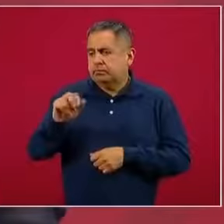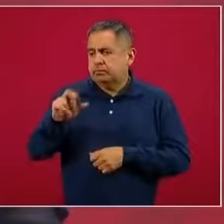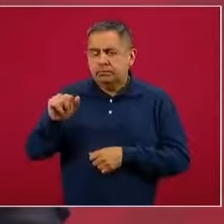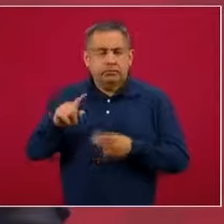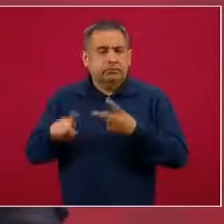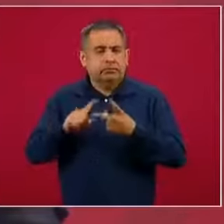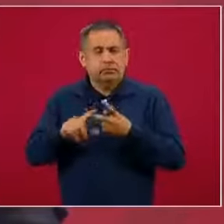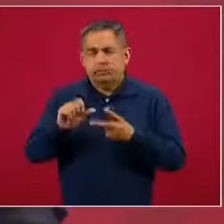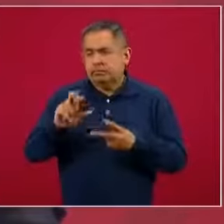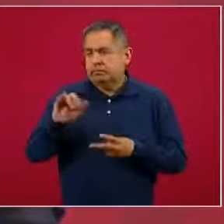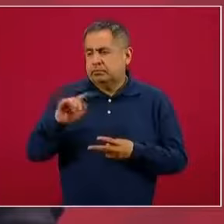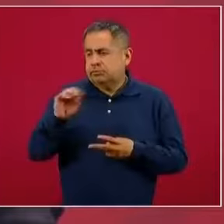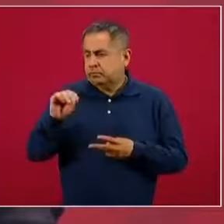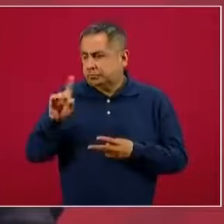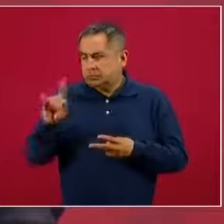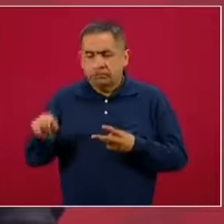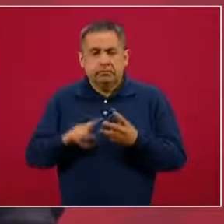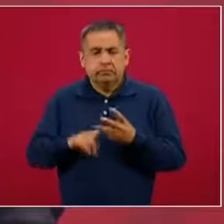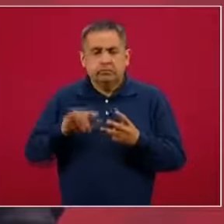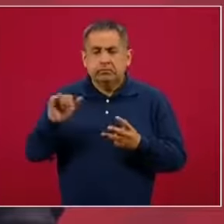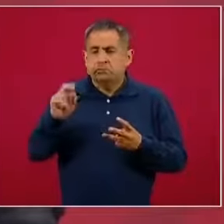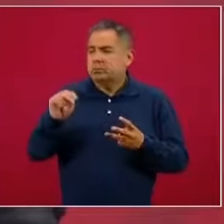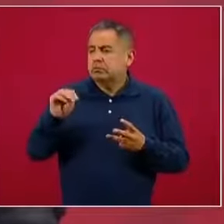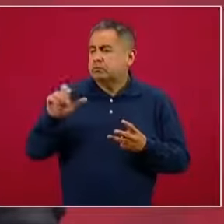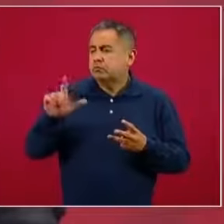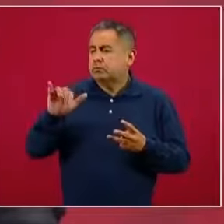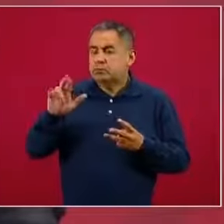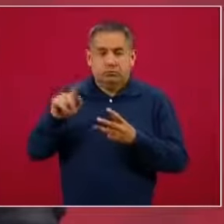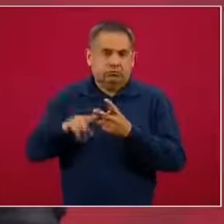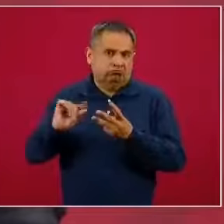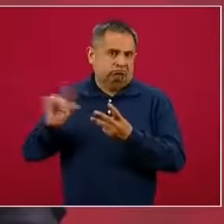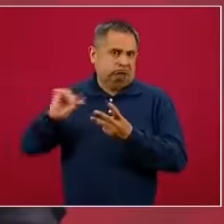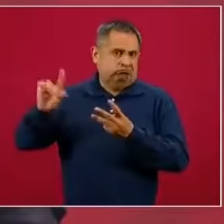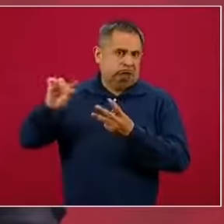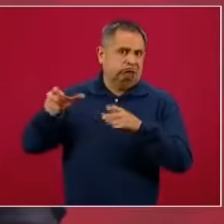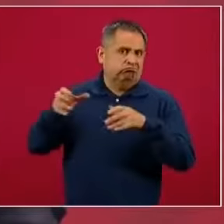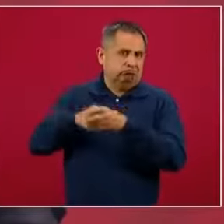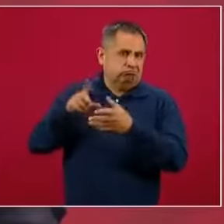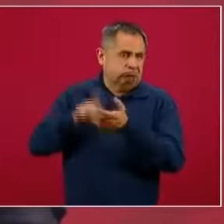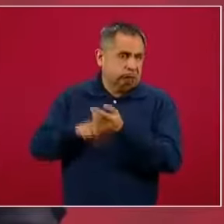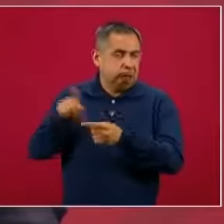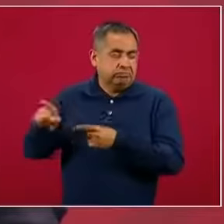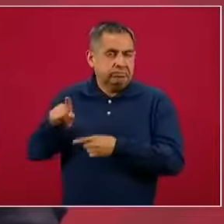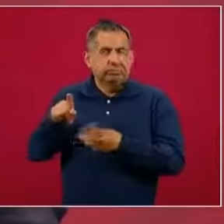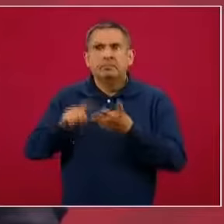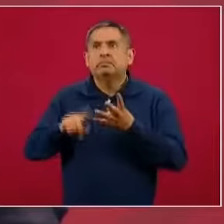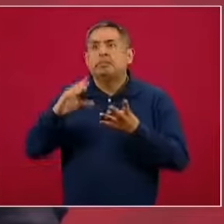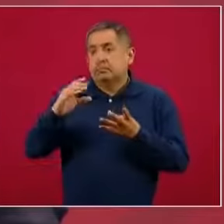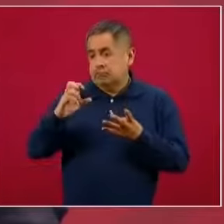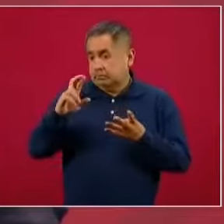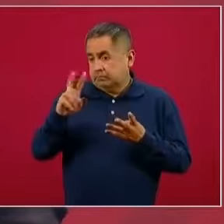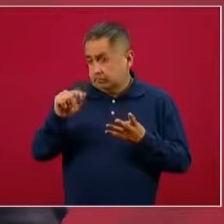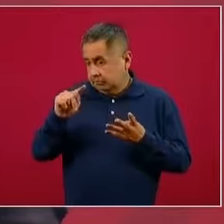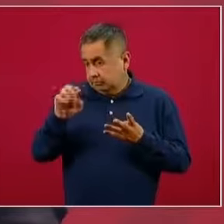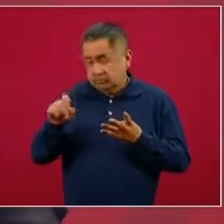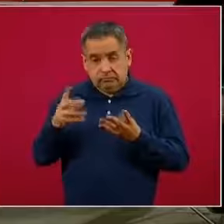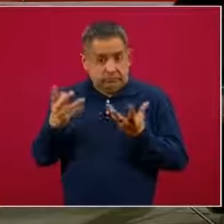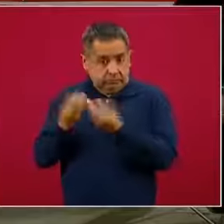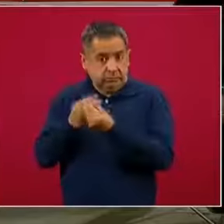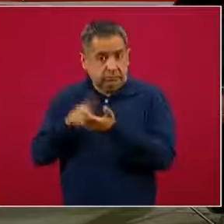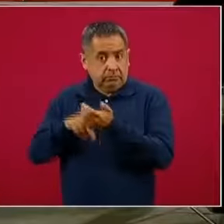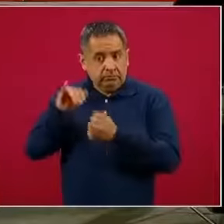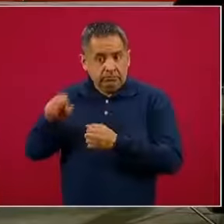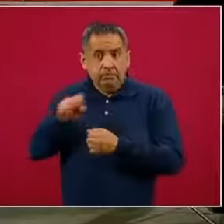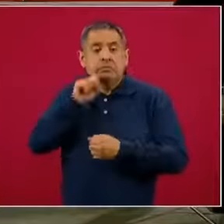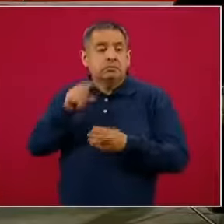doctor Arismendi, el doctor Juan Manuel Lira y el doctor Cervantes. Estuvieron también en